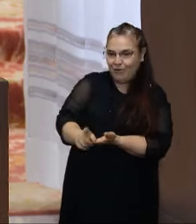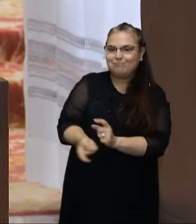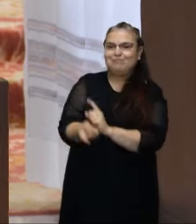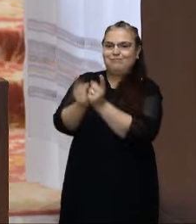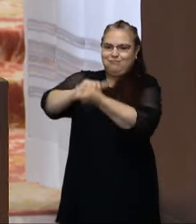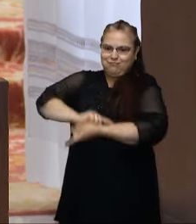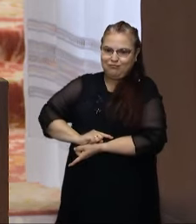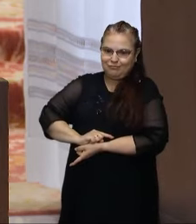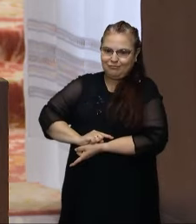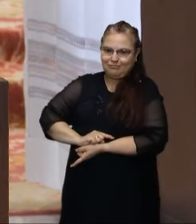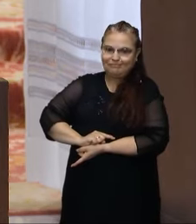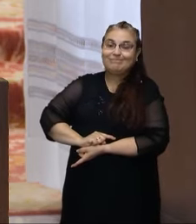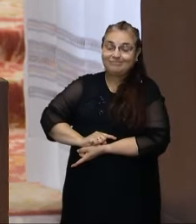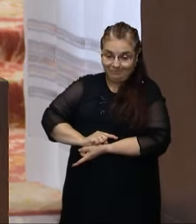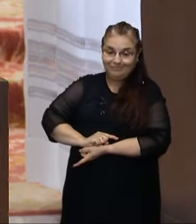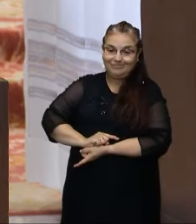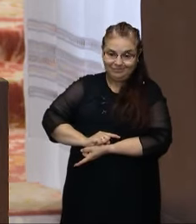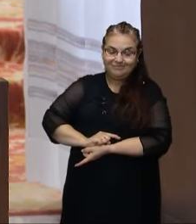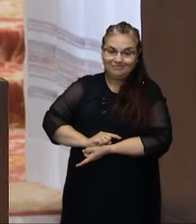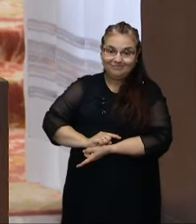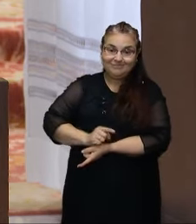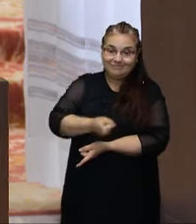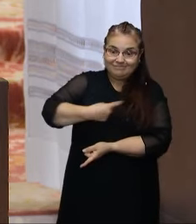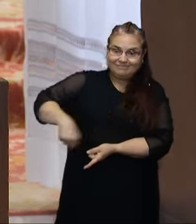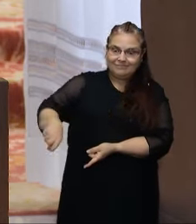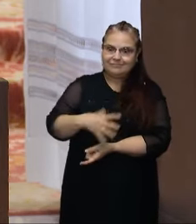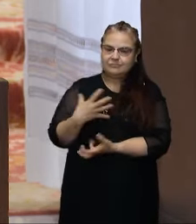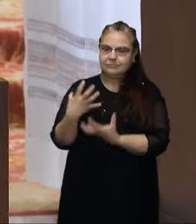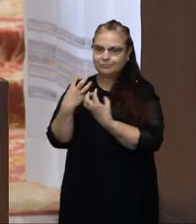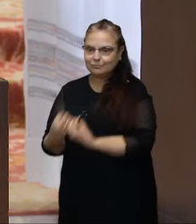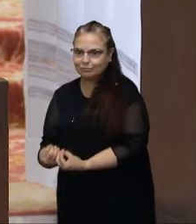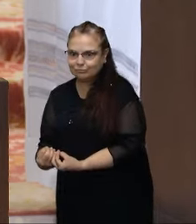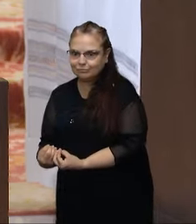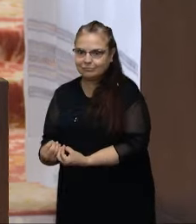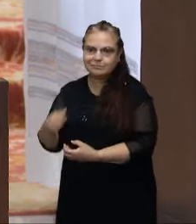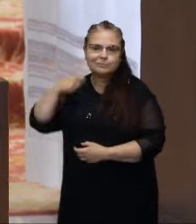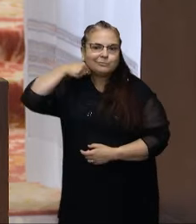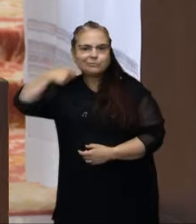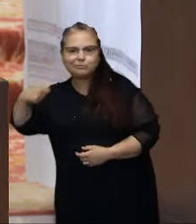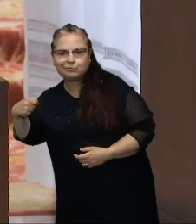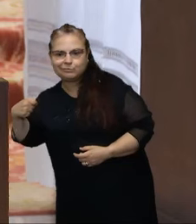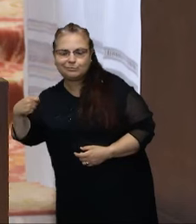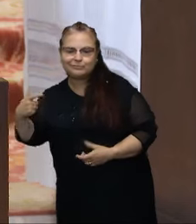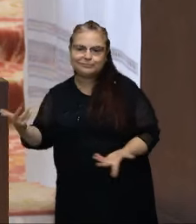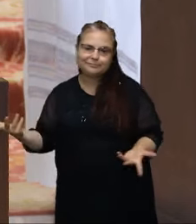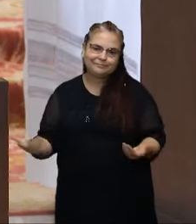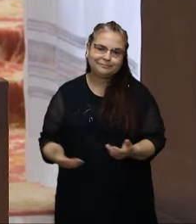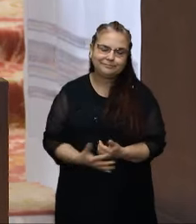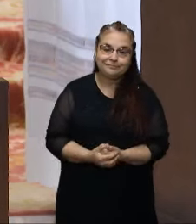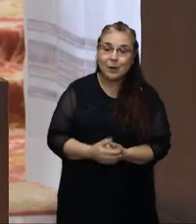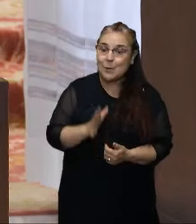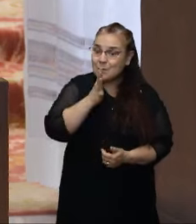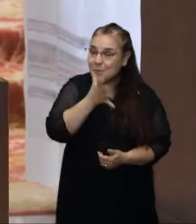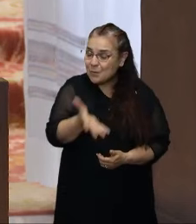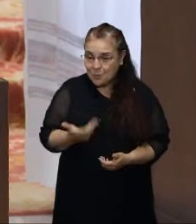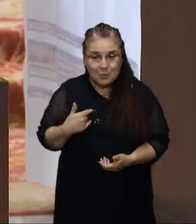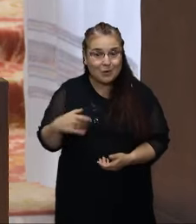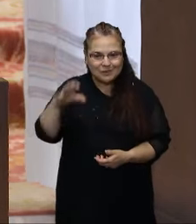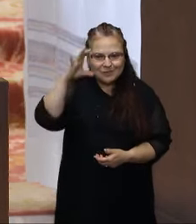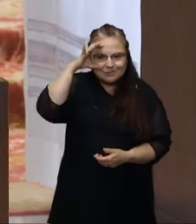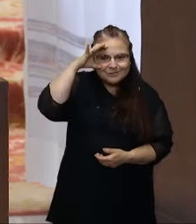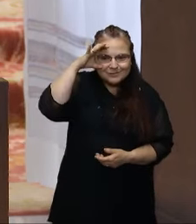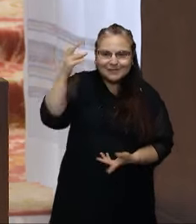al revés, que nos atrapa, nos esclaviza. Por eso,